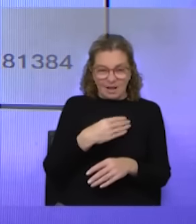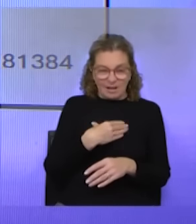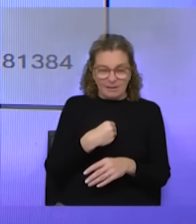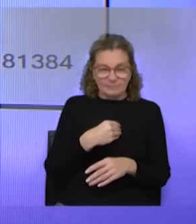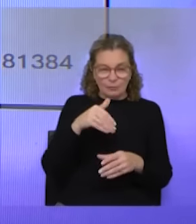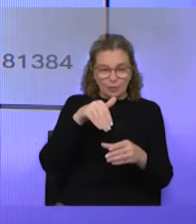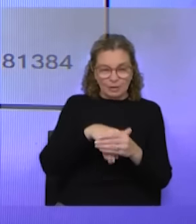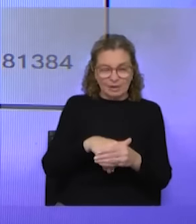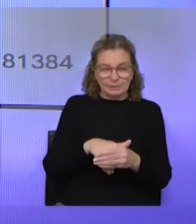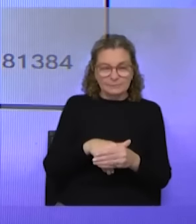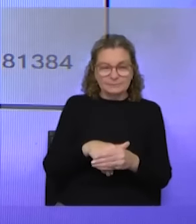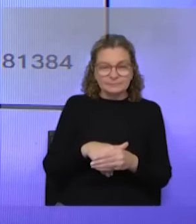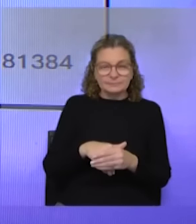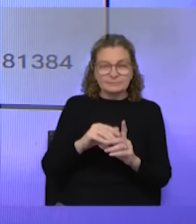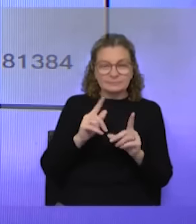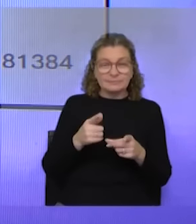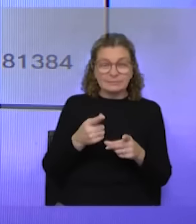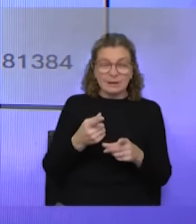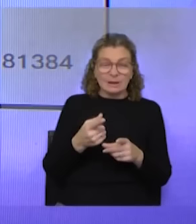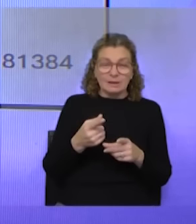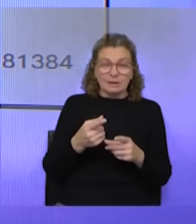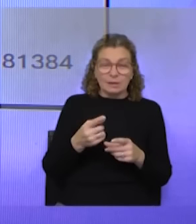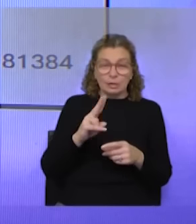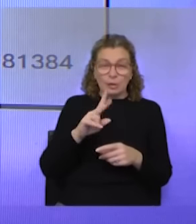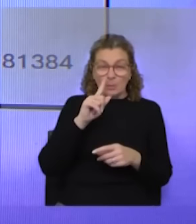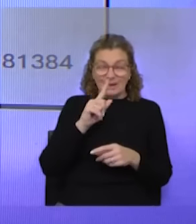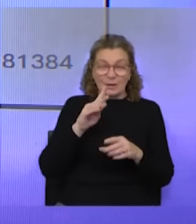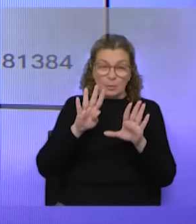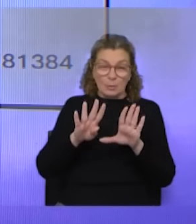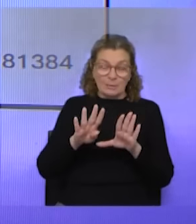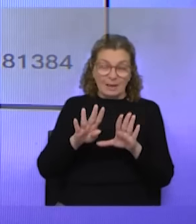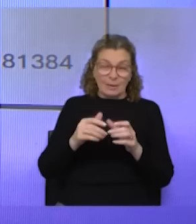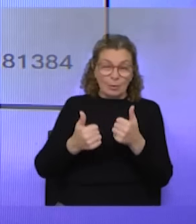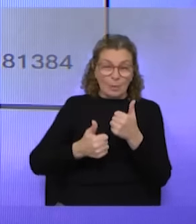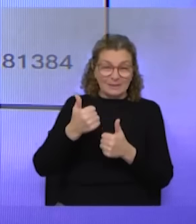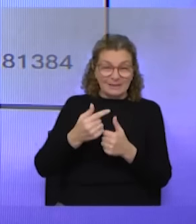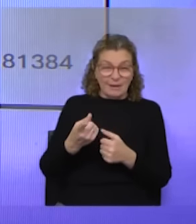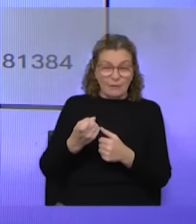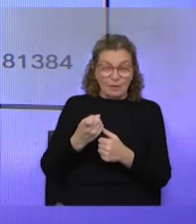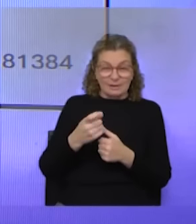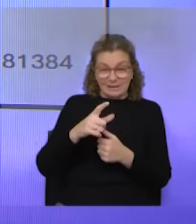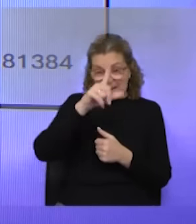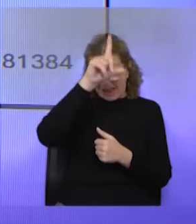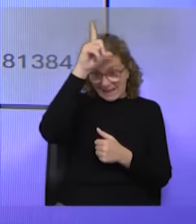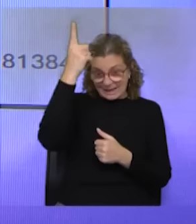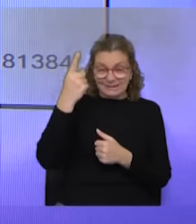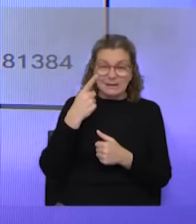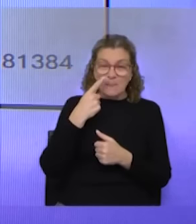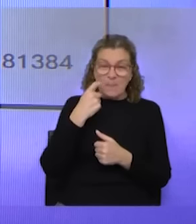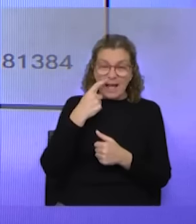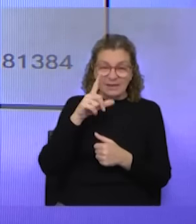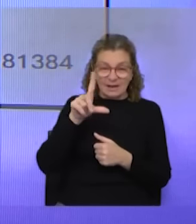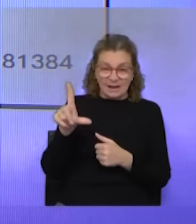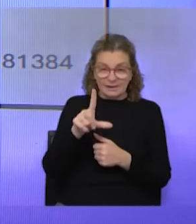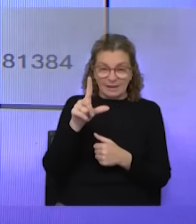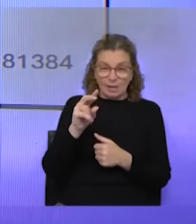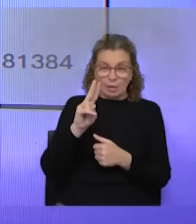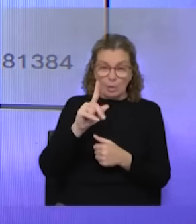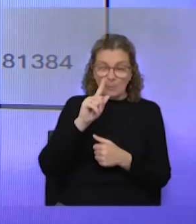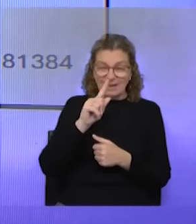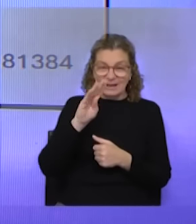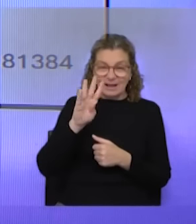con momentos eh políticos distintos 2009 era una competencia fuerte entre la calle Herrera y la arrañaga 20144 la